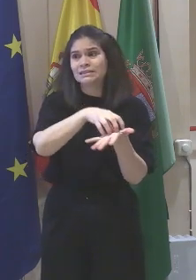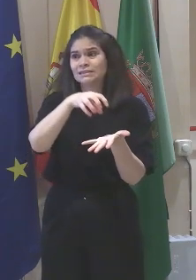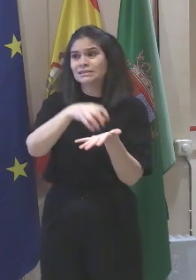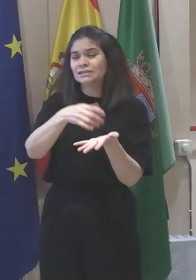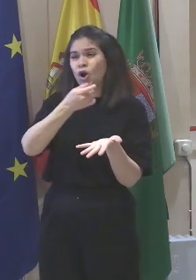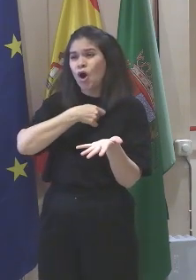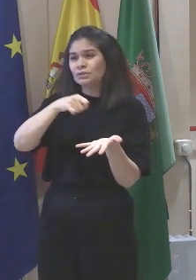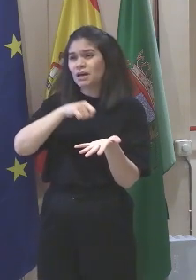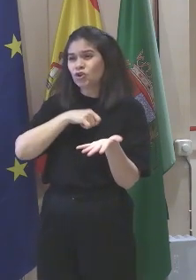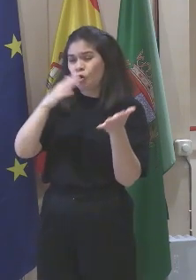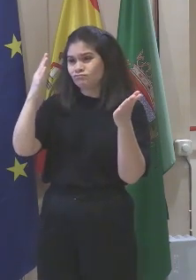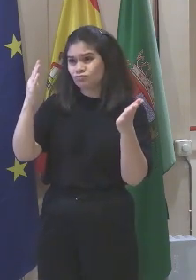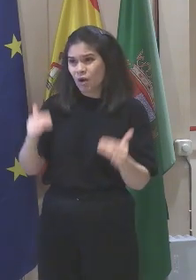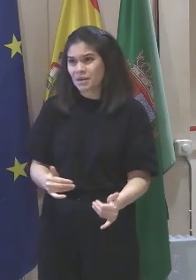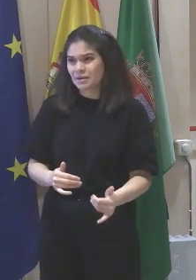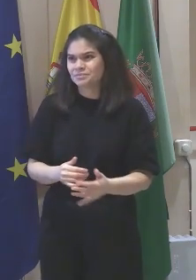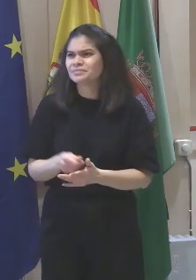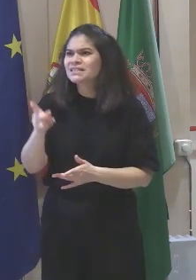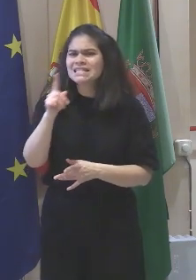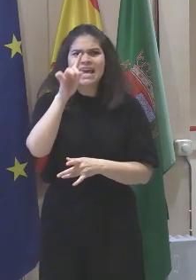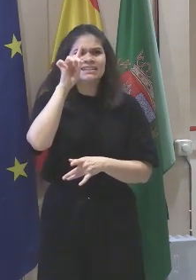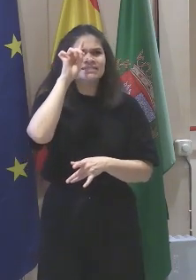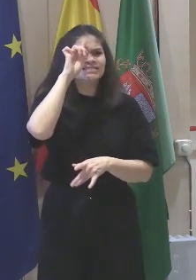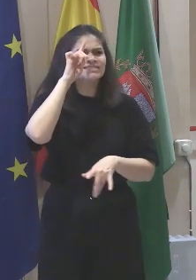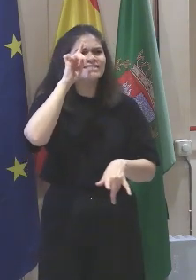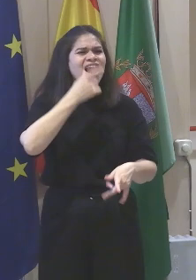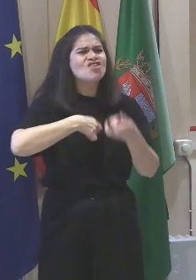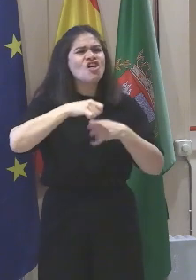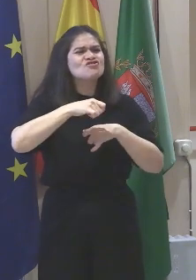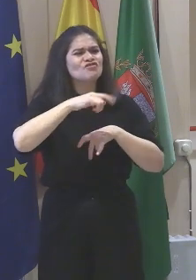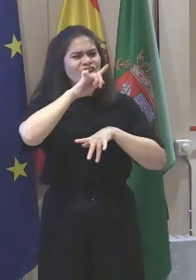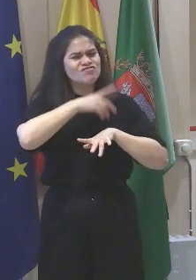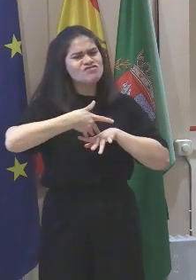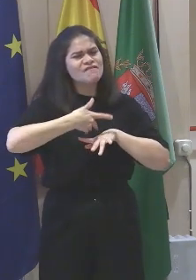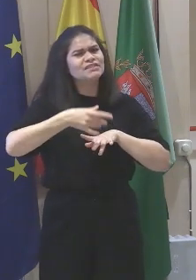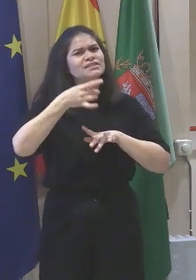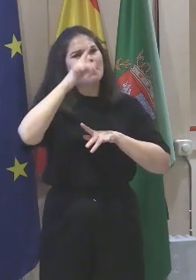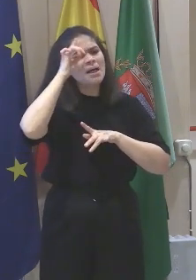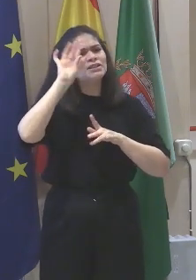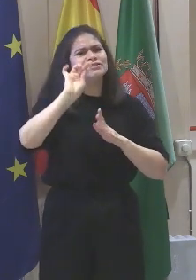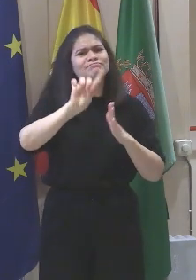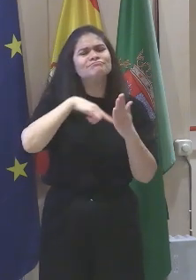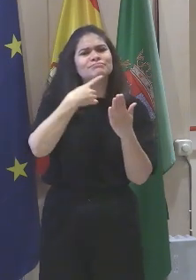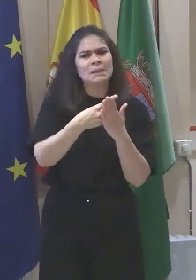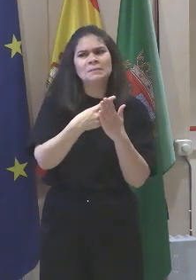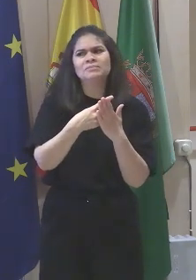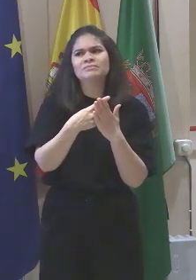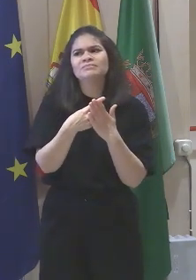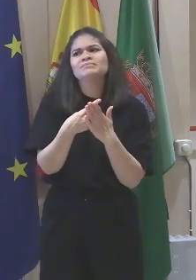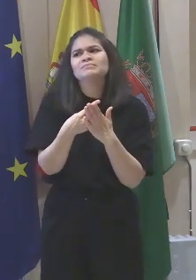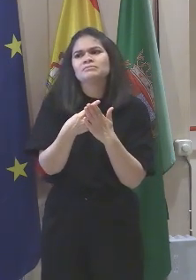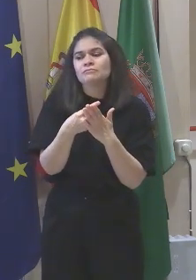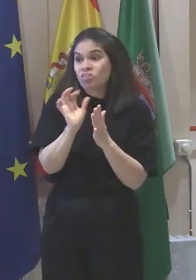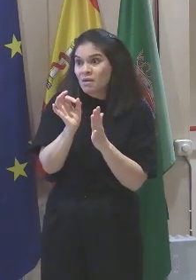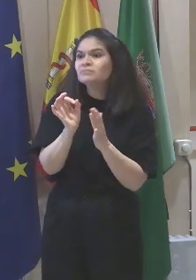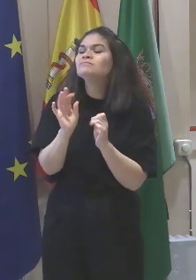que hubiese participado. Fabuloso. Me alegro mucho. Nosotros también hemos intentado entrar, vamos, hemos mandado y